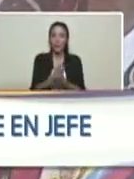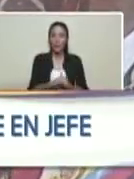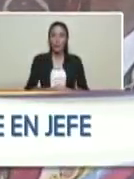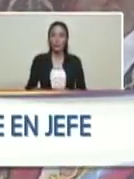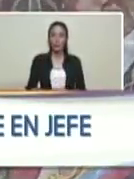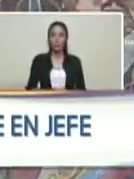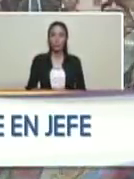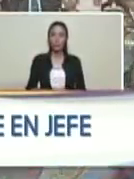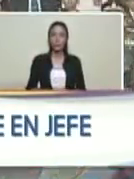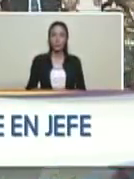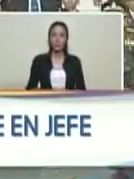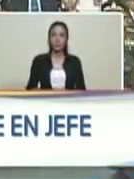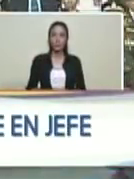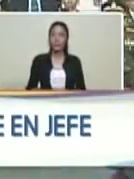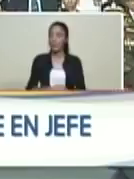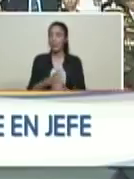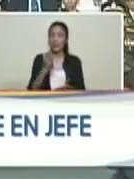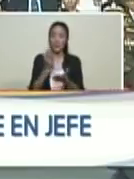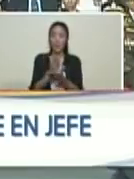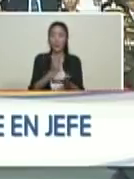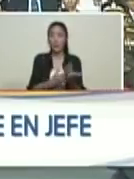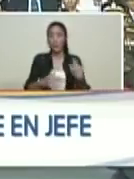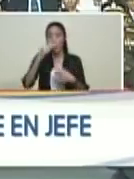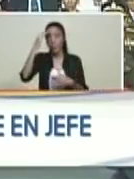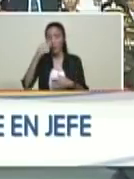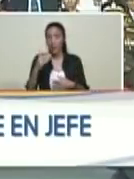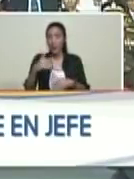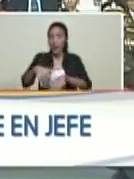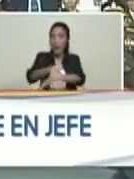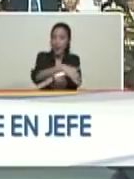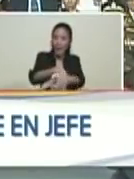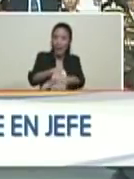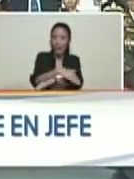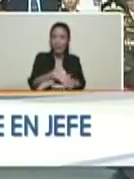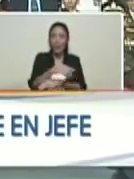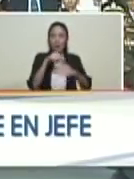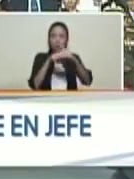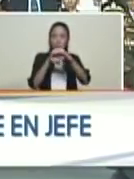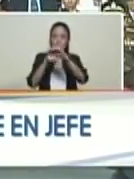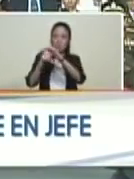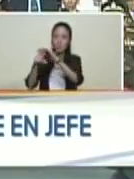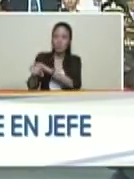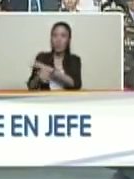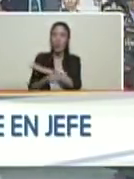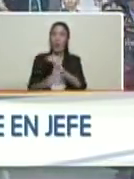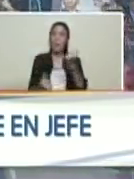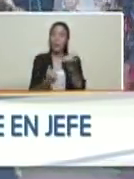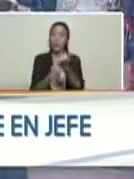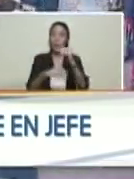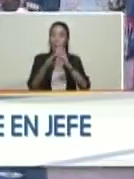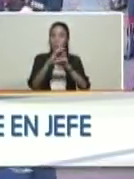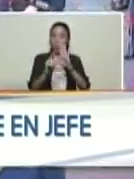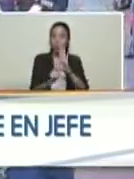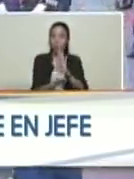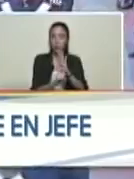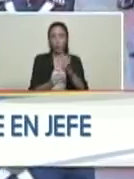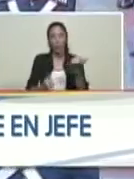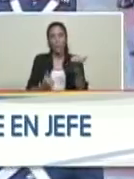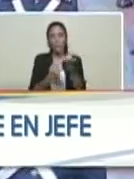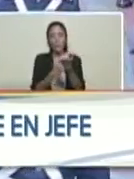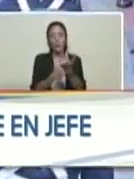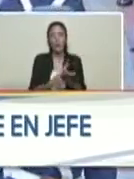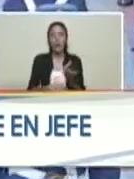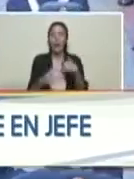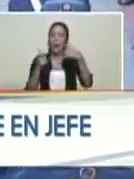armada ha salido a las calles ha sido apoyar la constitución a su comandante en jefe y sobre todo a proteger